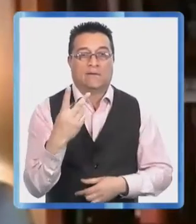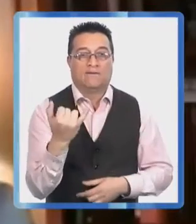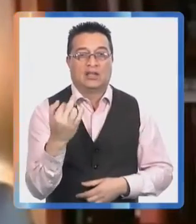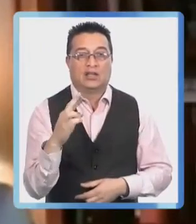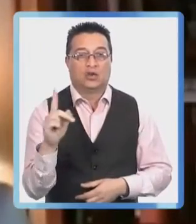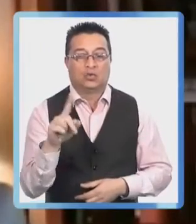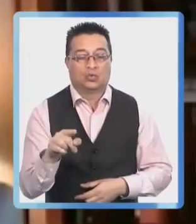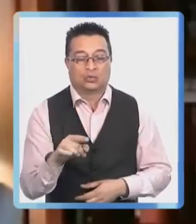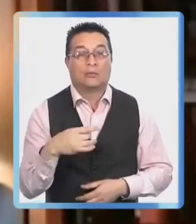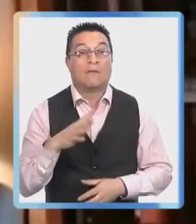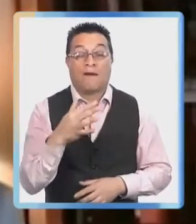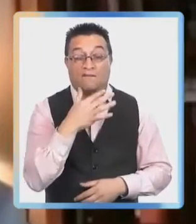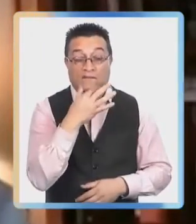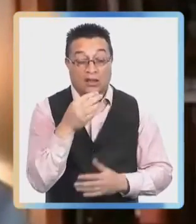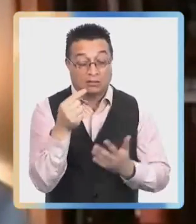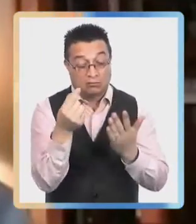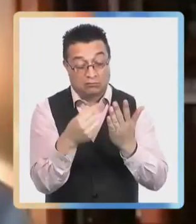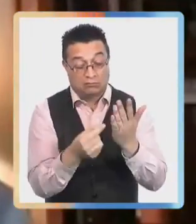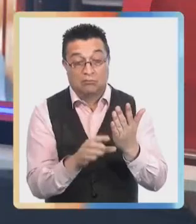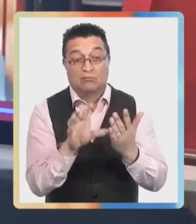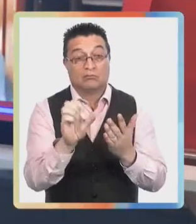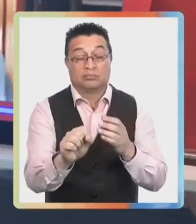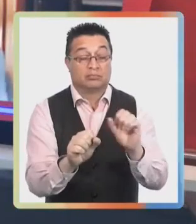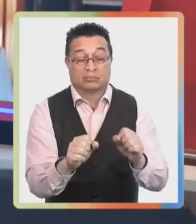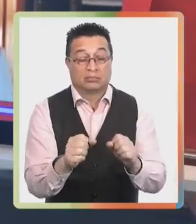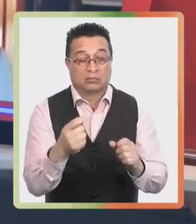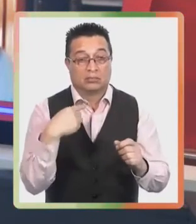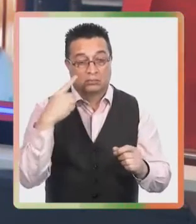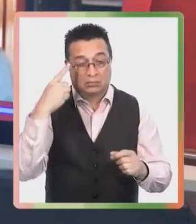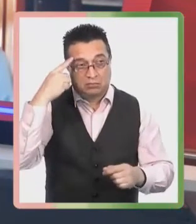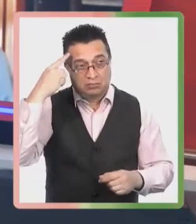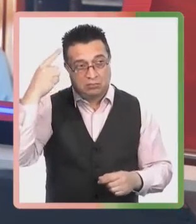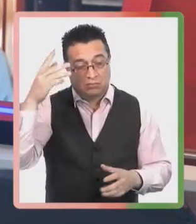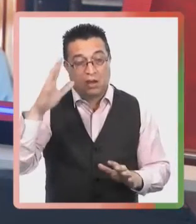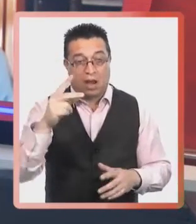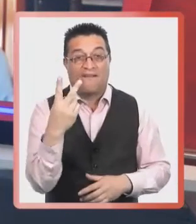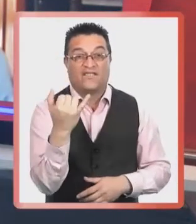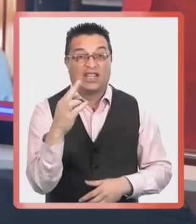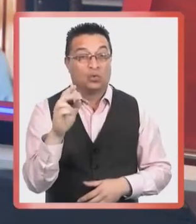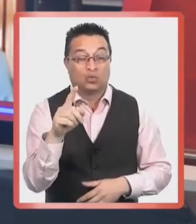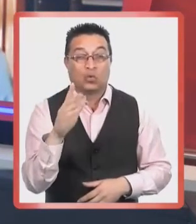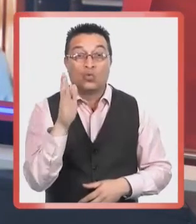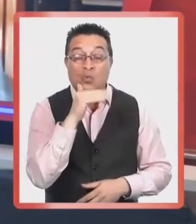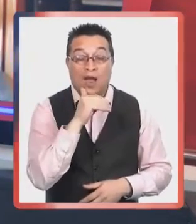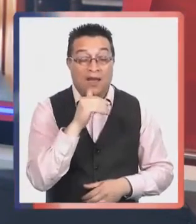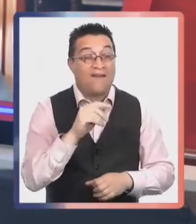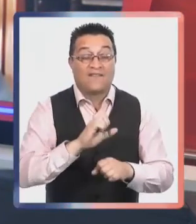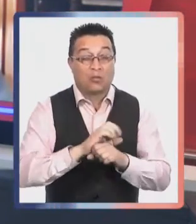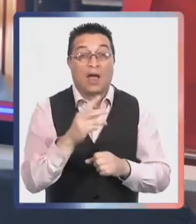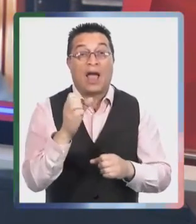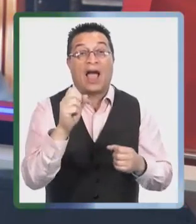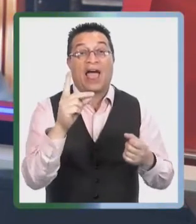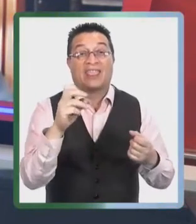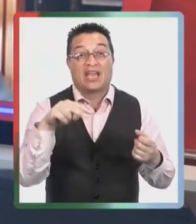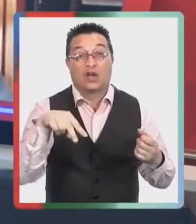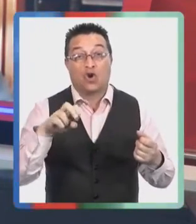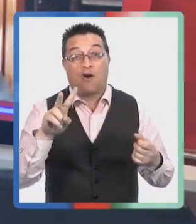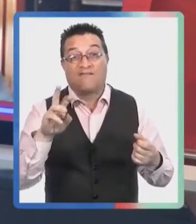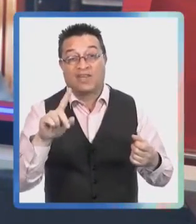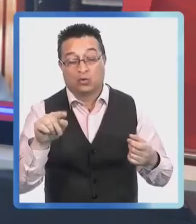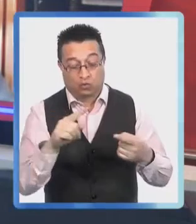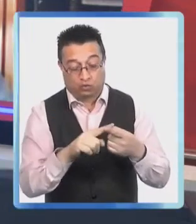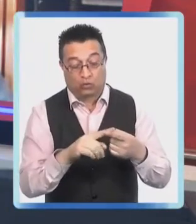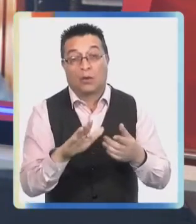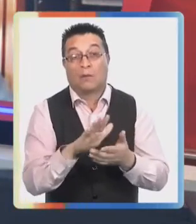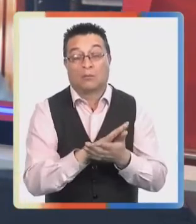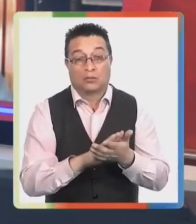virus. Entonces, es más fácil hacer el diagnóstico. Hay que pensar en que hay virus que no tienen vacuna. El adenovirus,